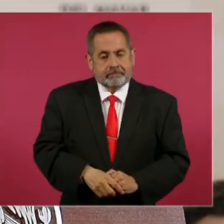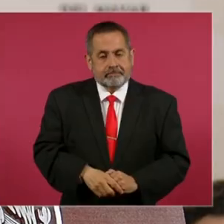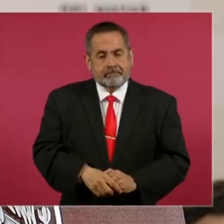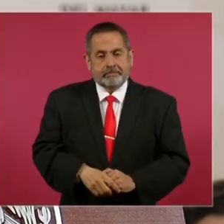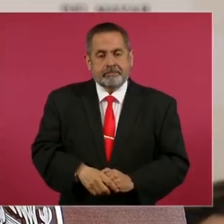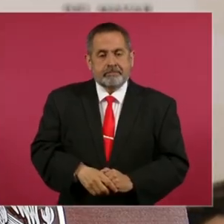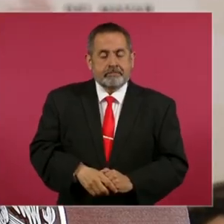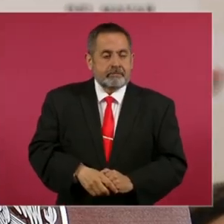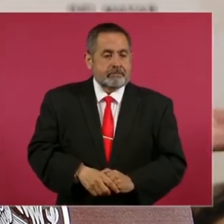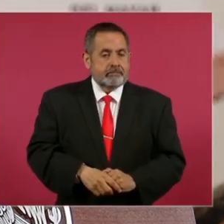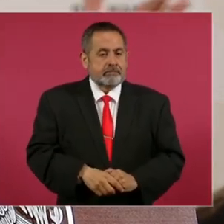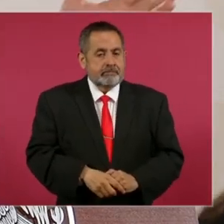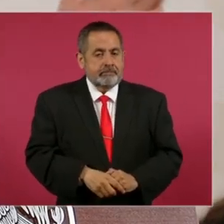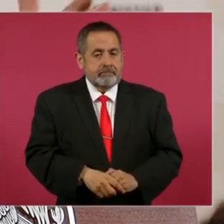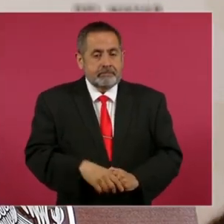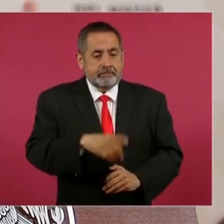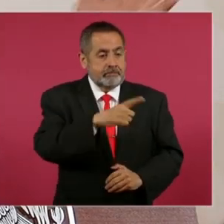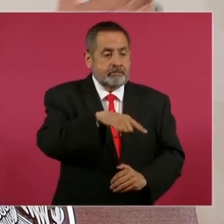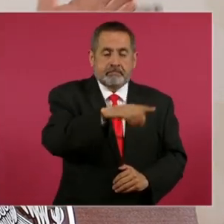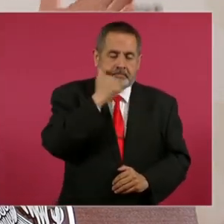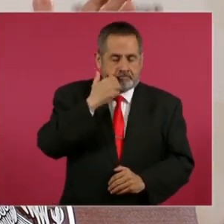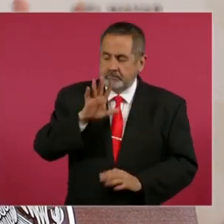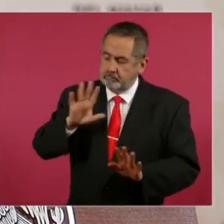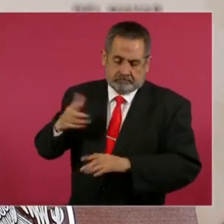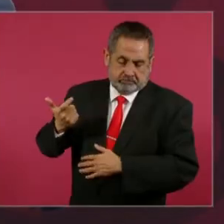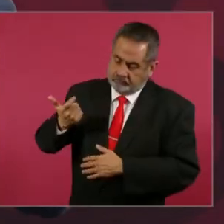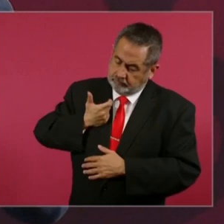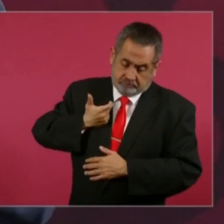Y quiere que se les pague